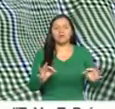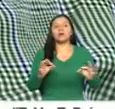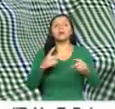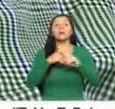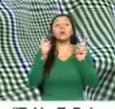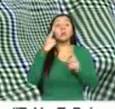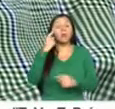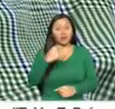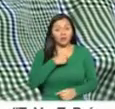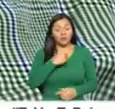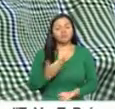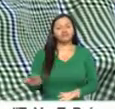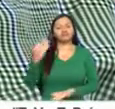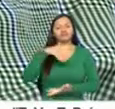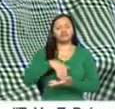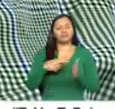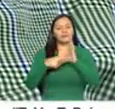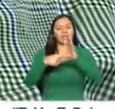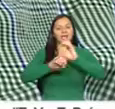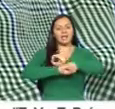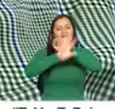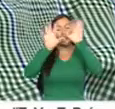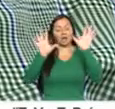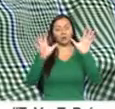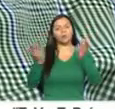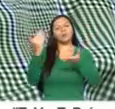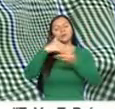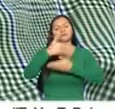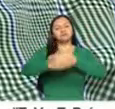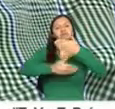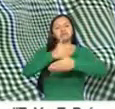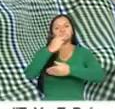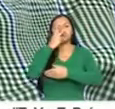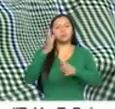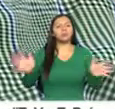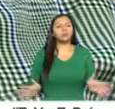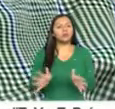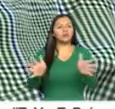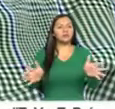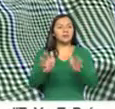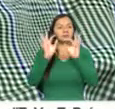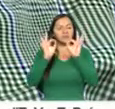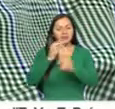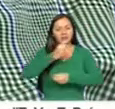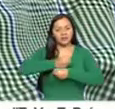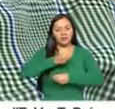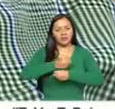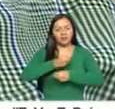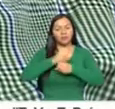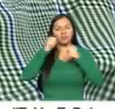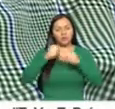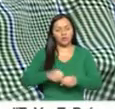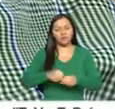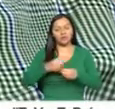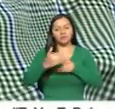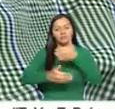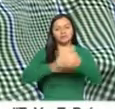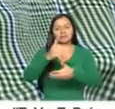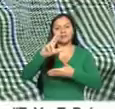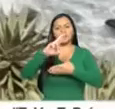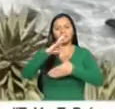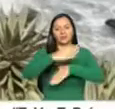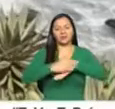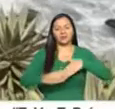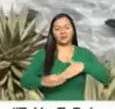mí, reitero, sigue siendo un inspirador y un motivador para los días por venir en América